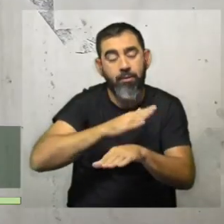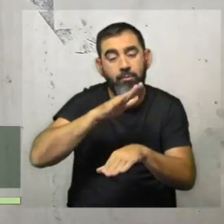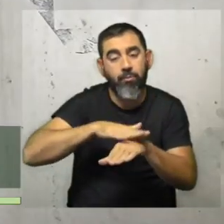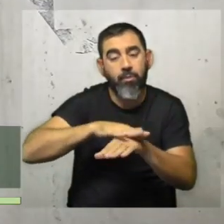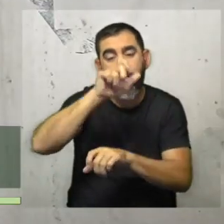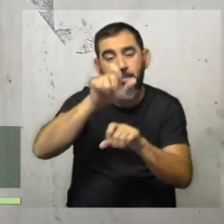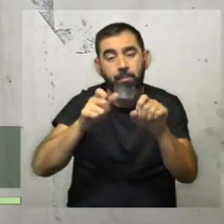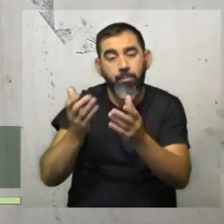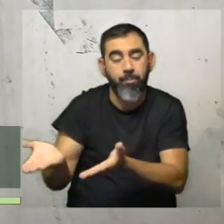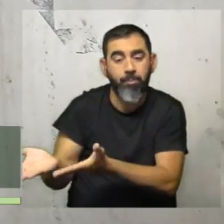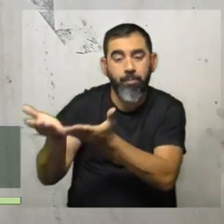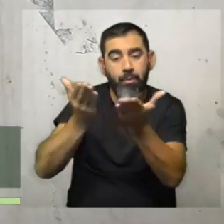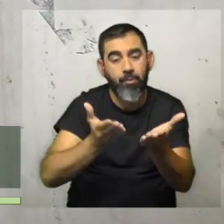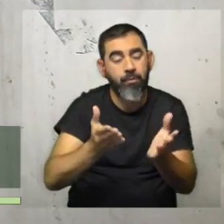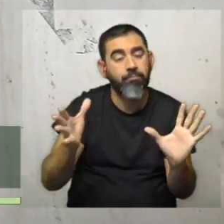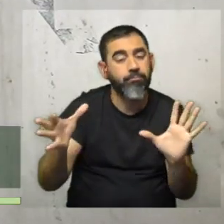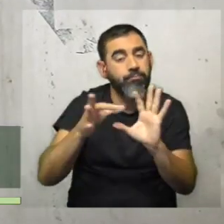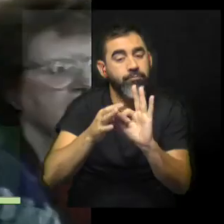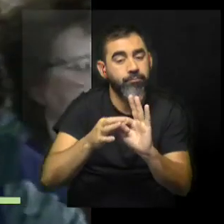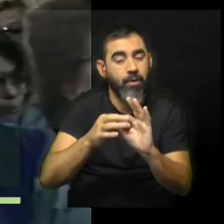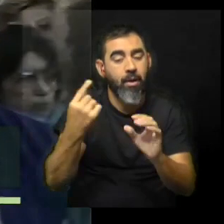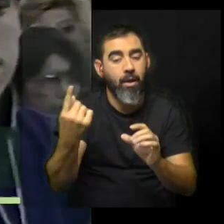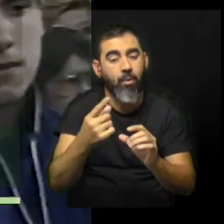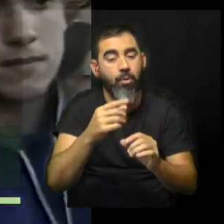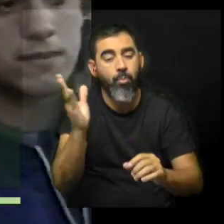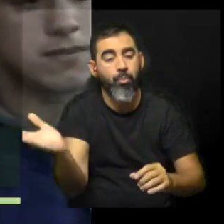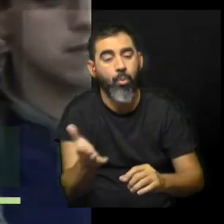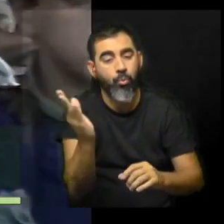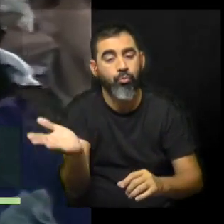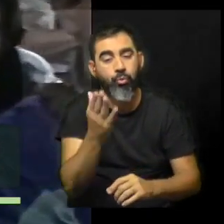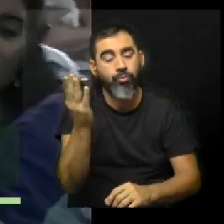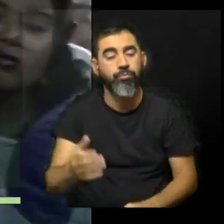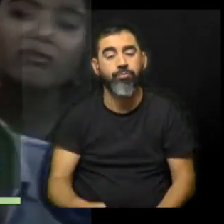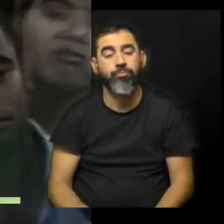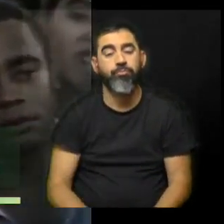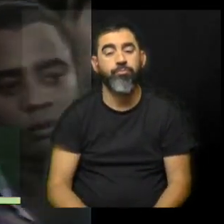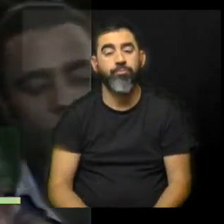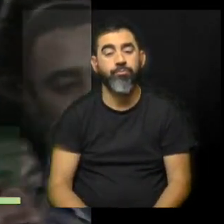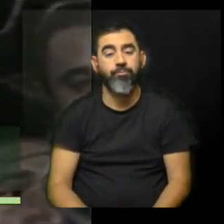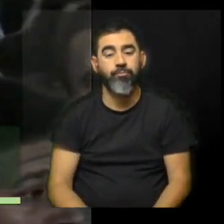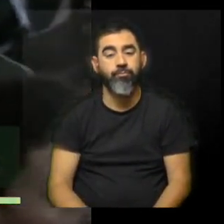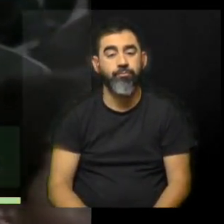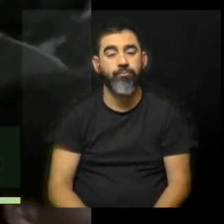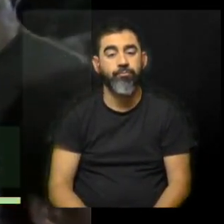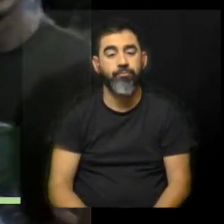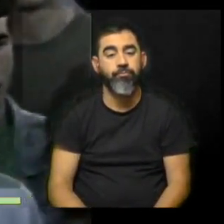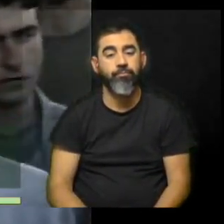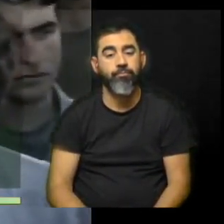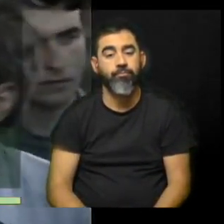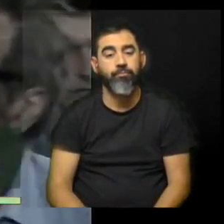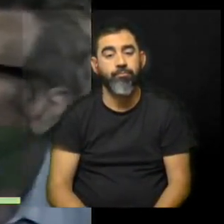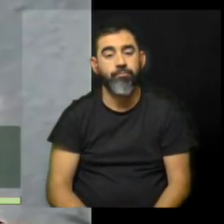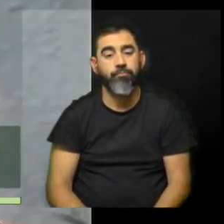personas invitadas y relacionadas con cada producción. No fue un caudillo político, no fue